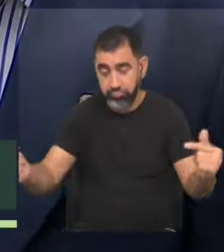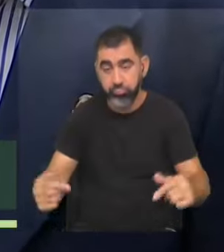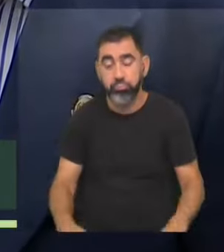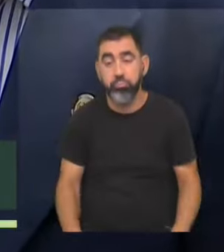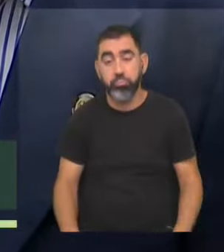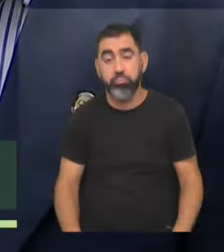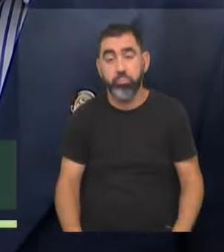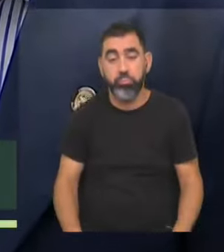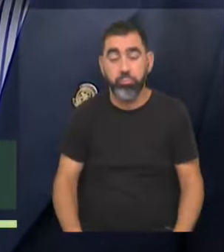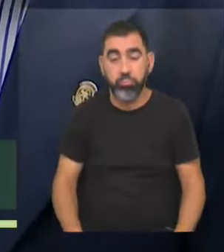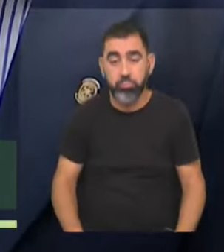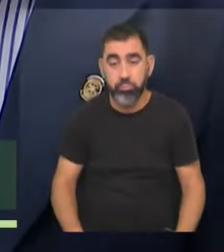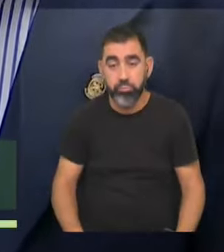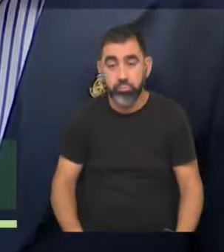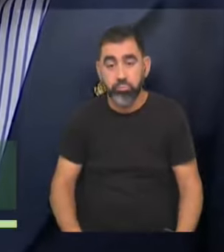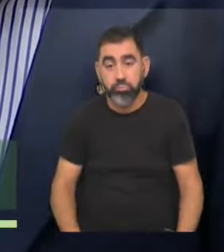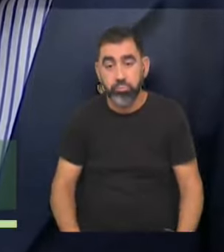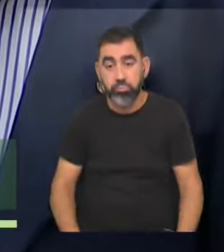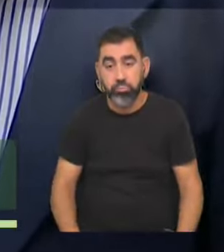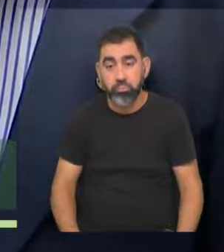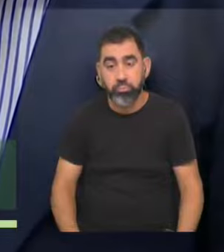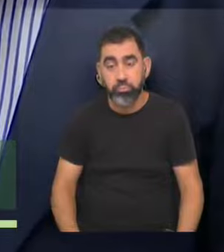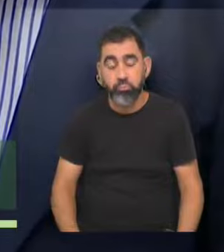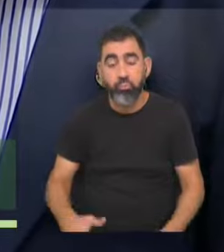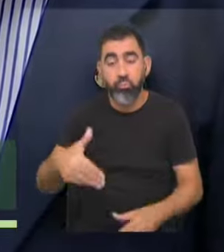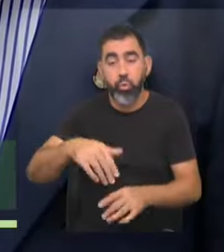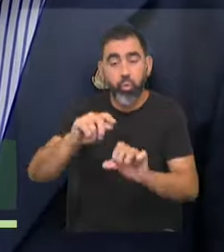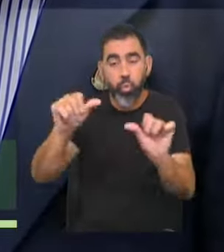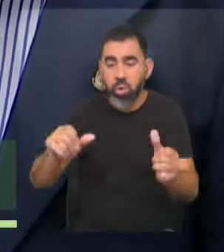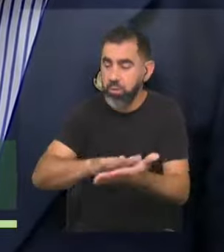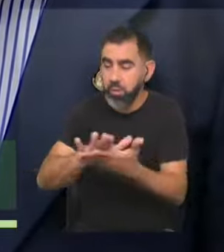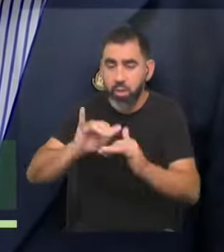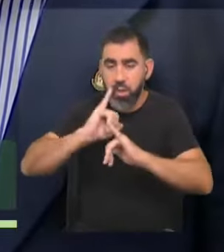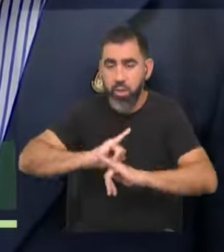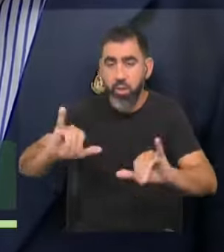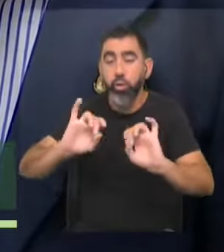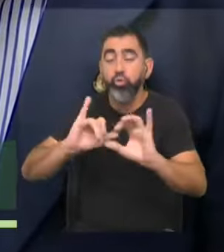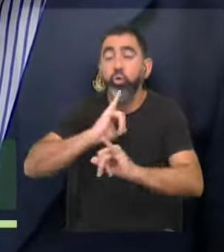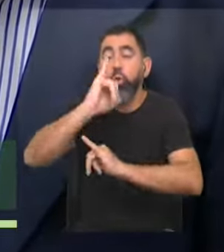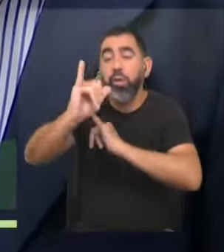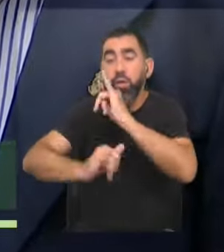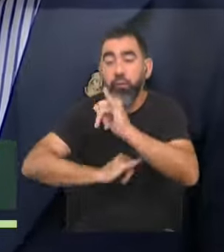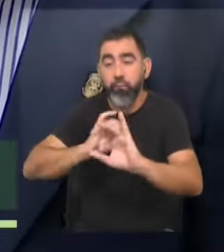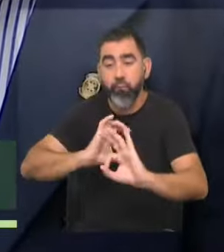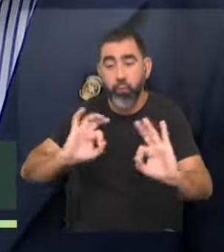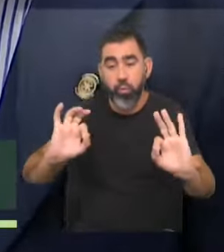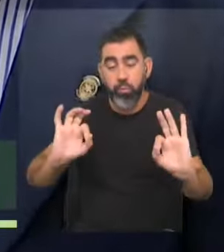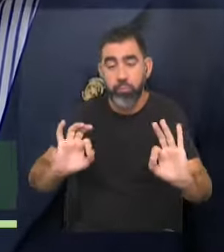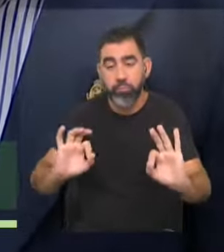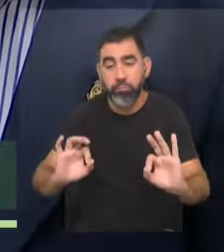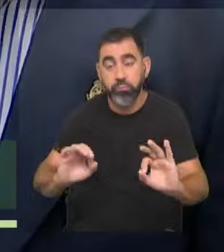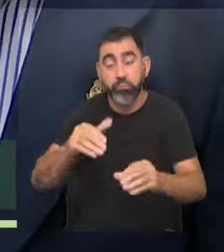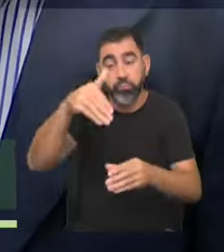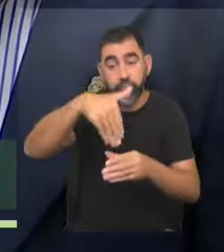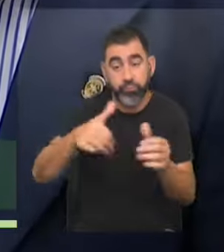a disposición de los electores pero este la no no la corte no hace ningún tipo tipo publicidad más que informar este que efectivamente con las